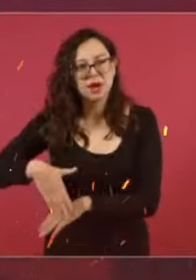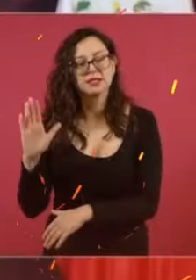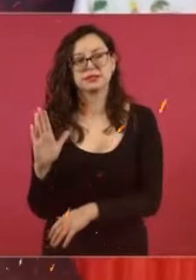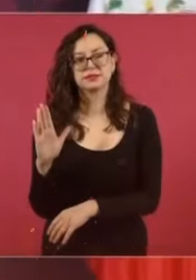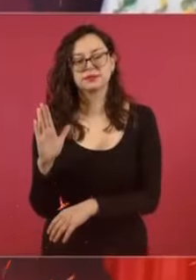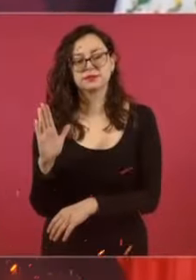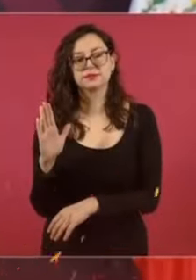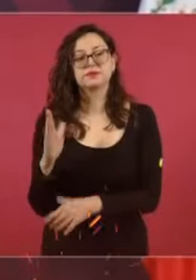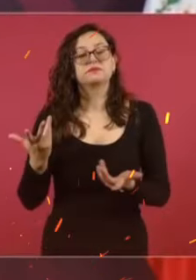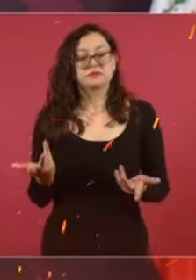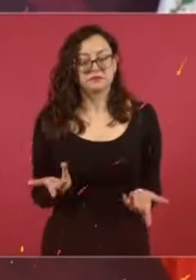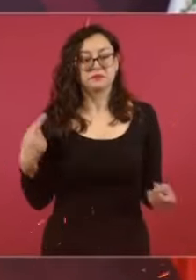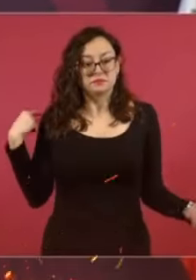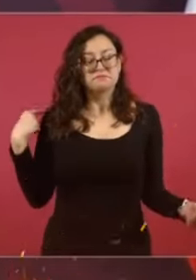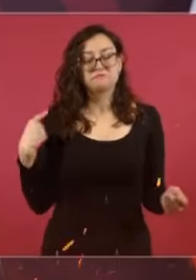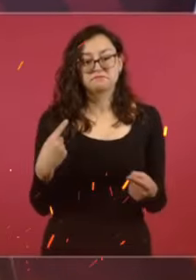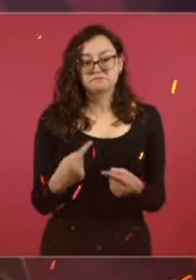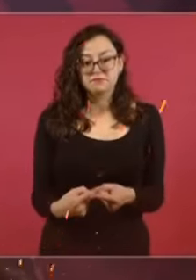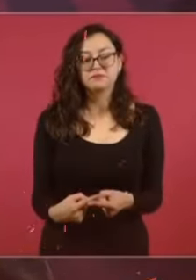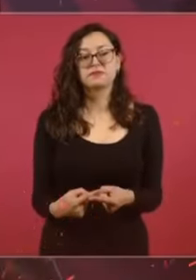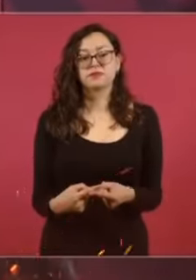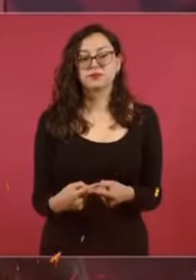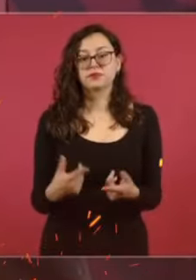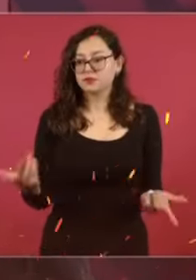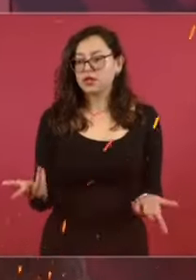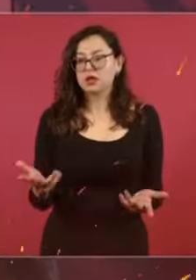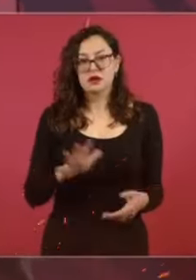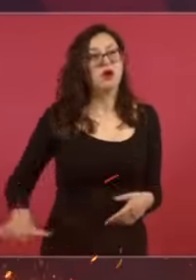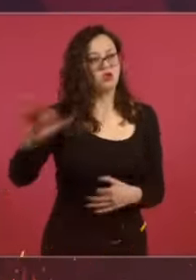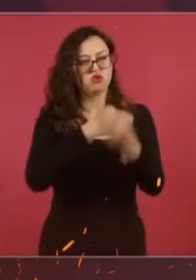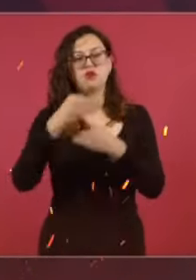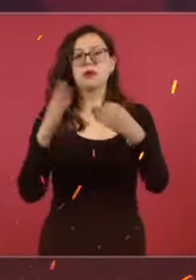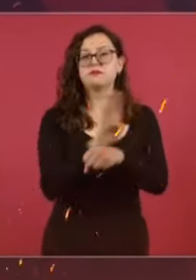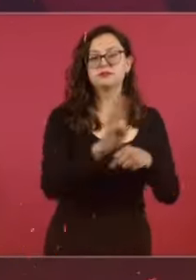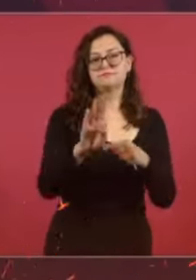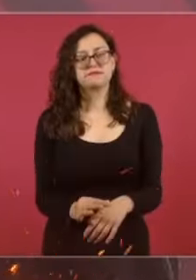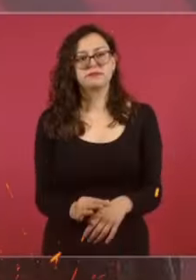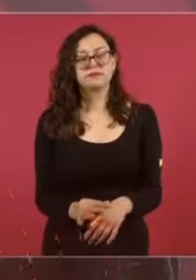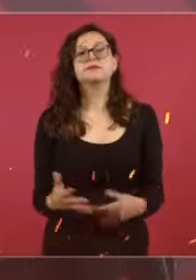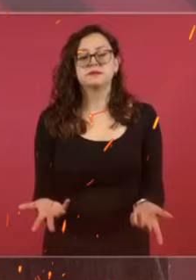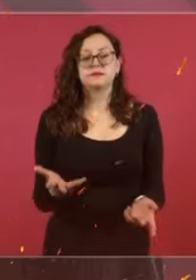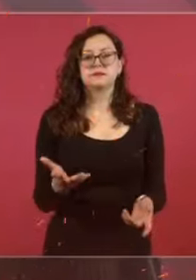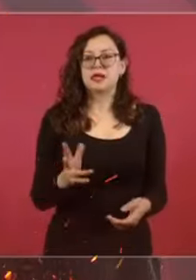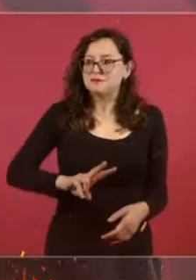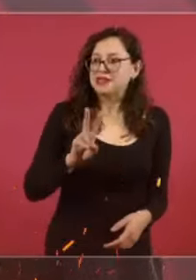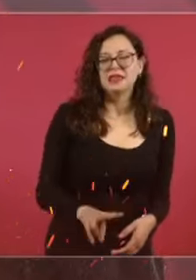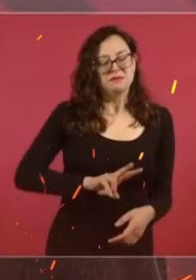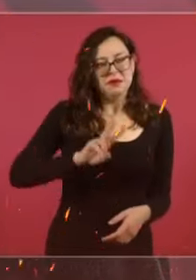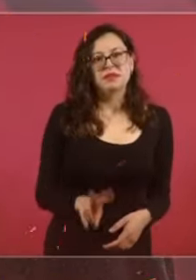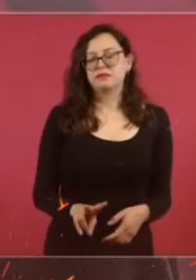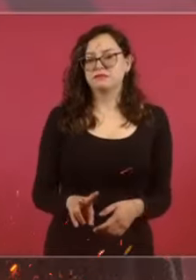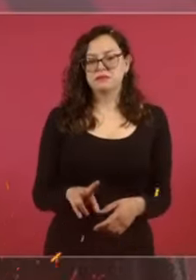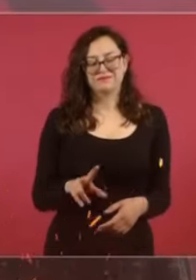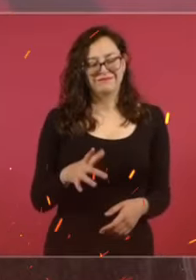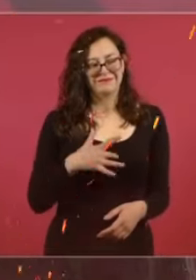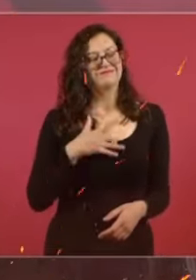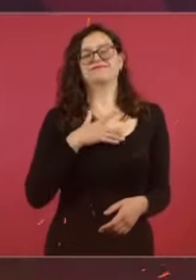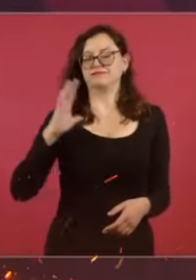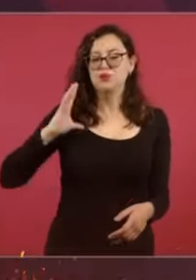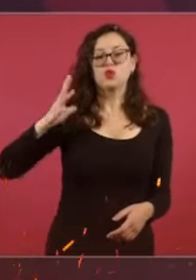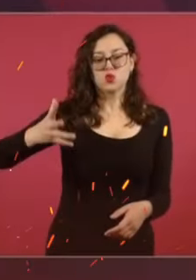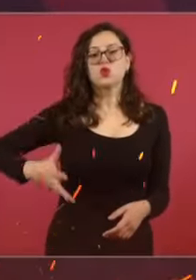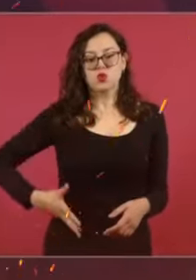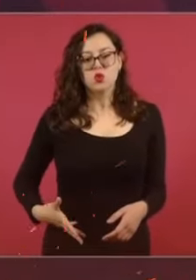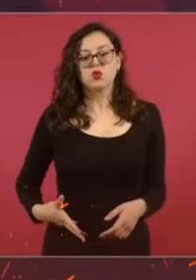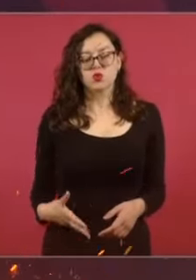Llevamos a la práctica nuestro principio de que por el bien de todos, primero los pobres. Logramos, y ese es otro timbre de